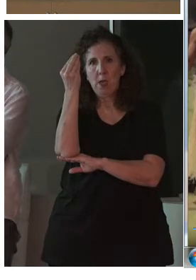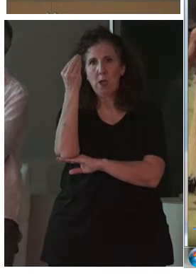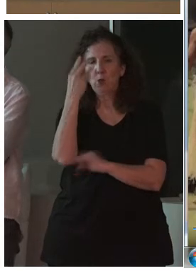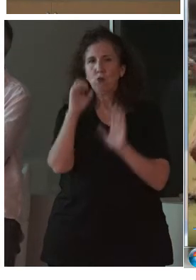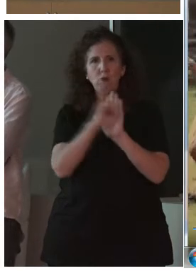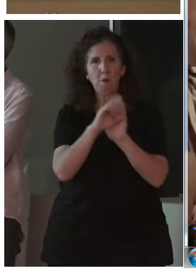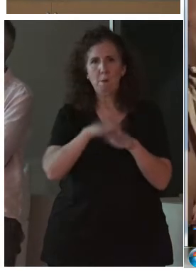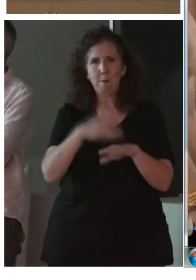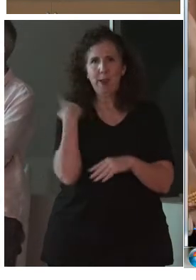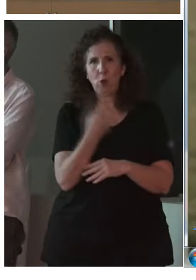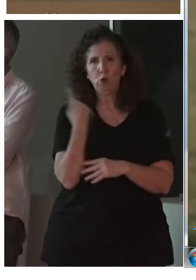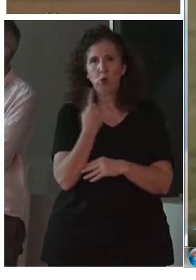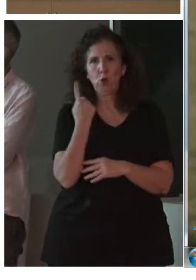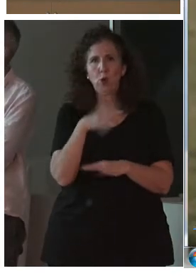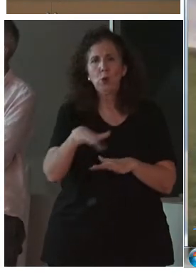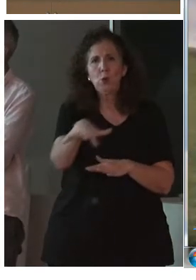Un lugar mágico.